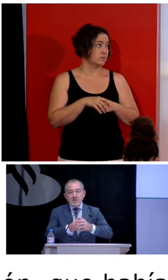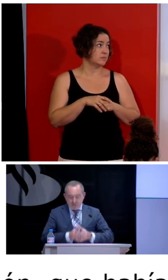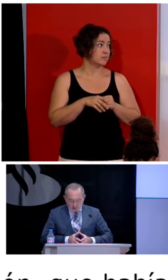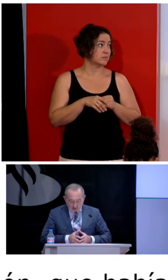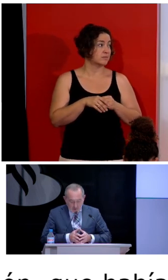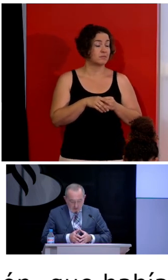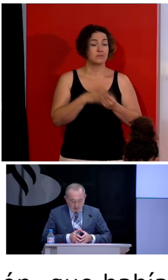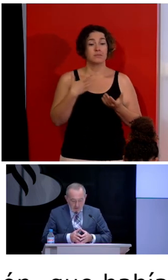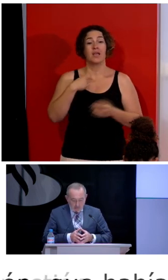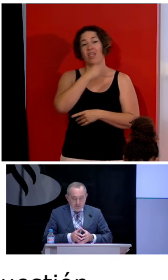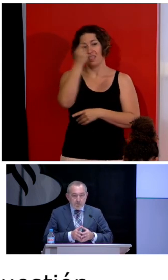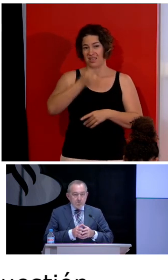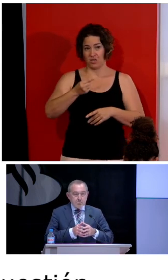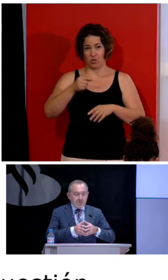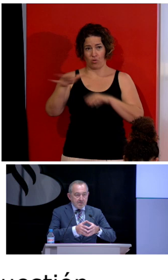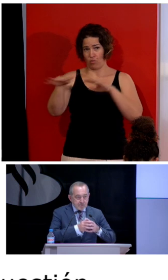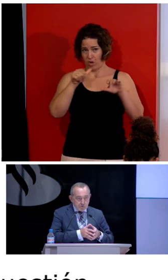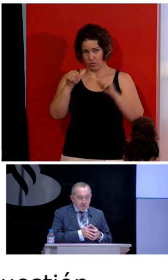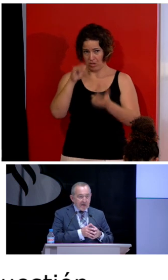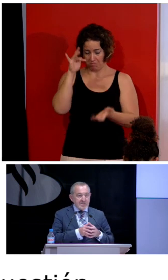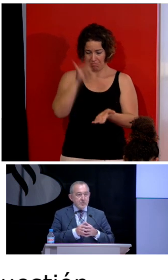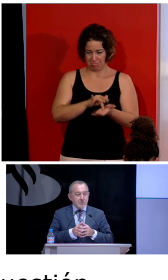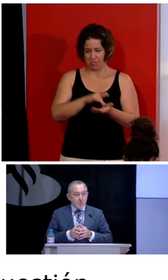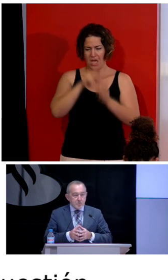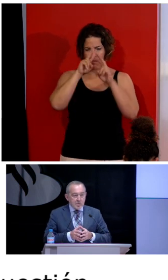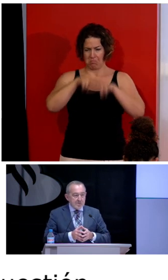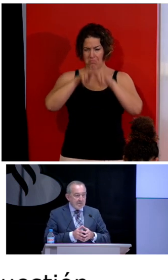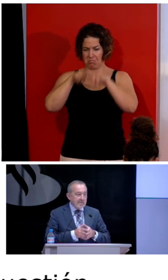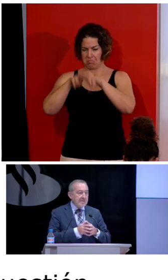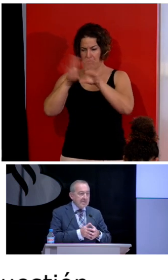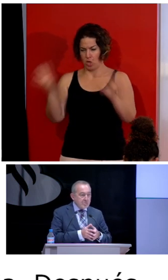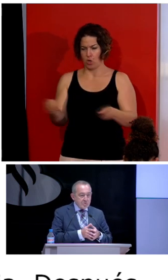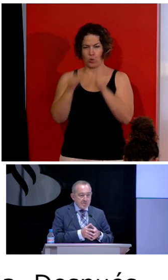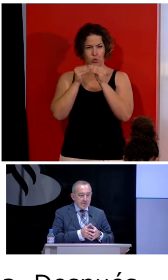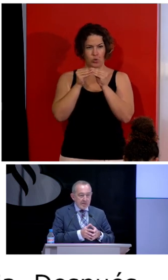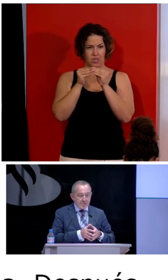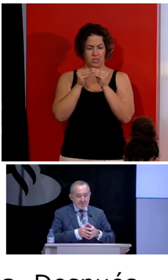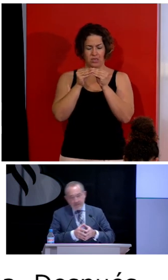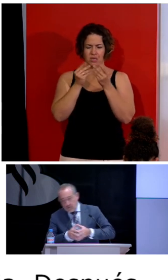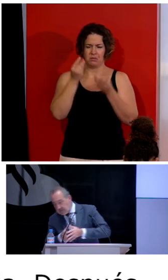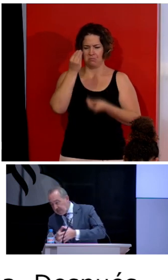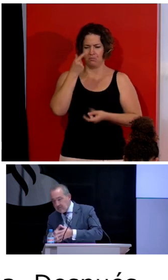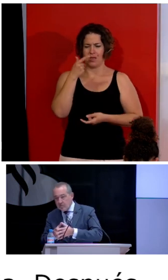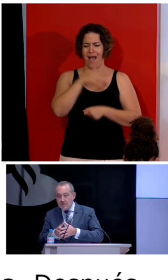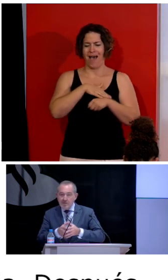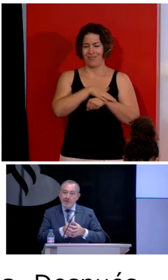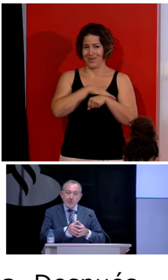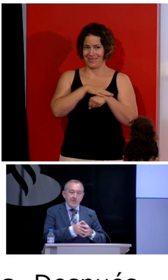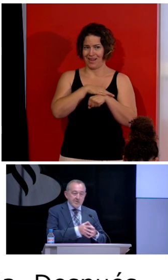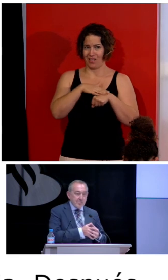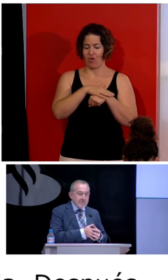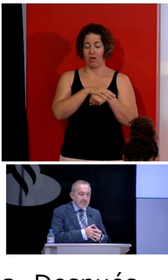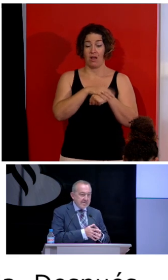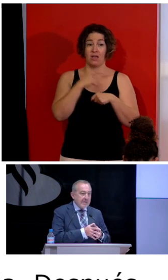Llegamos al diseño de la convocatoria. Después de un análisis y unas conclusiones, entendemos, en la Administración en este caso, y creo